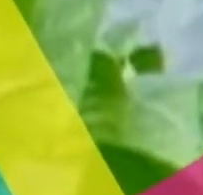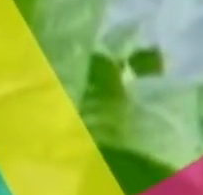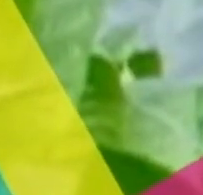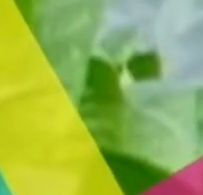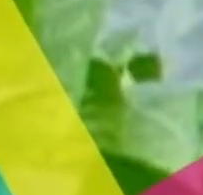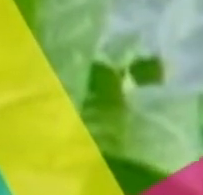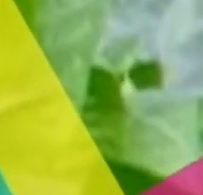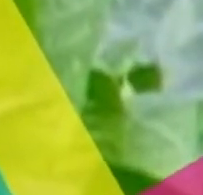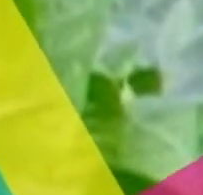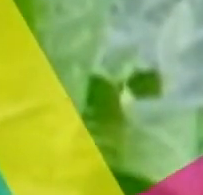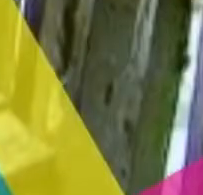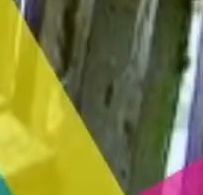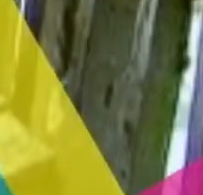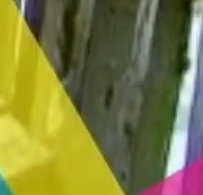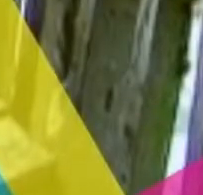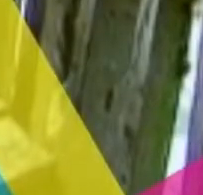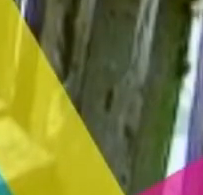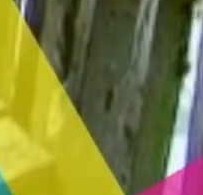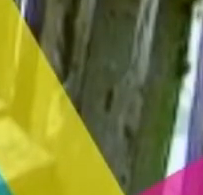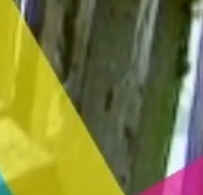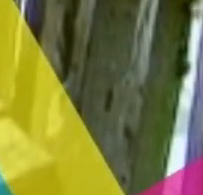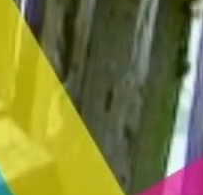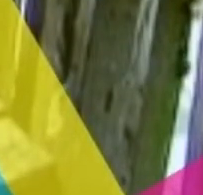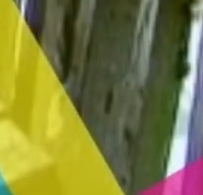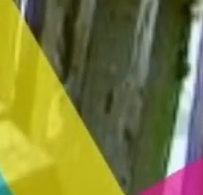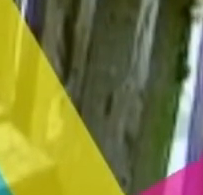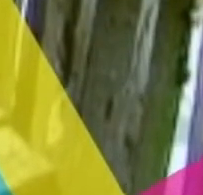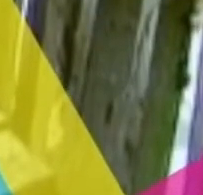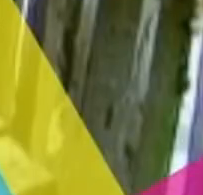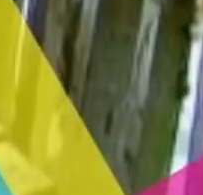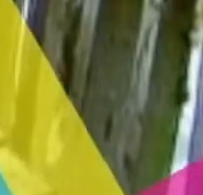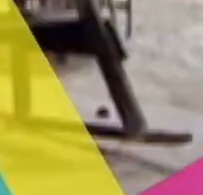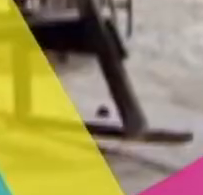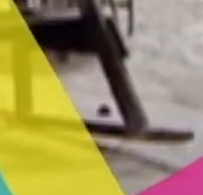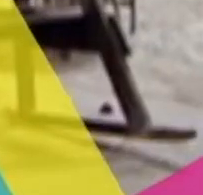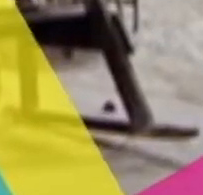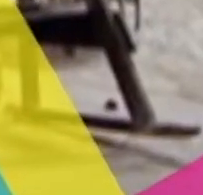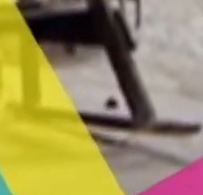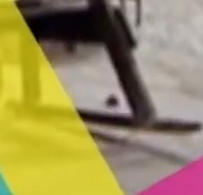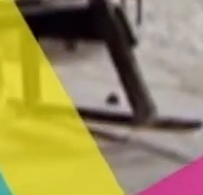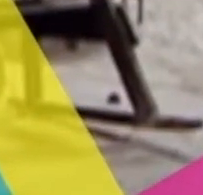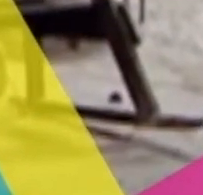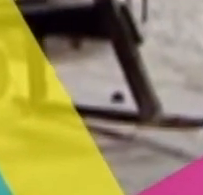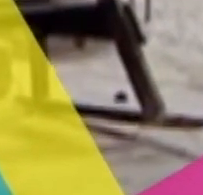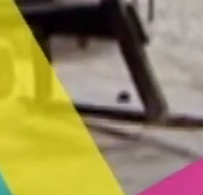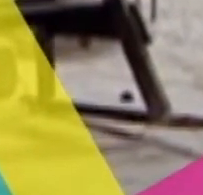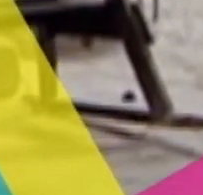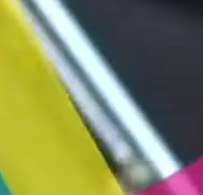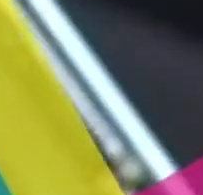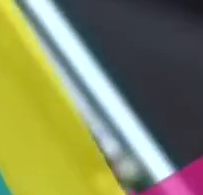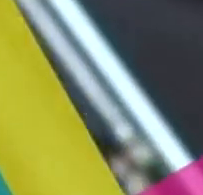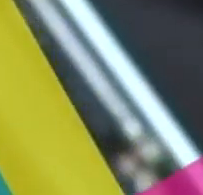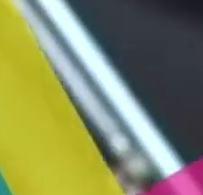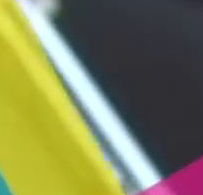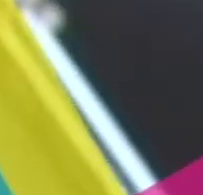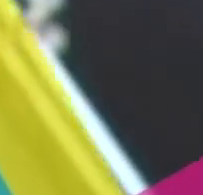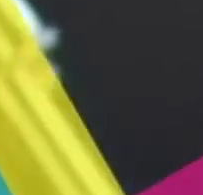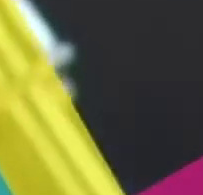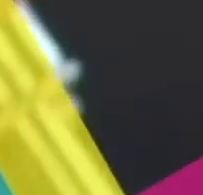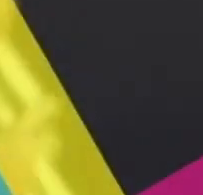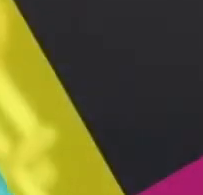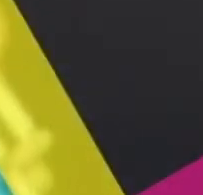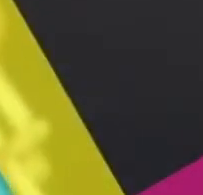oficios únicos. El trabajo. Un arte cotidiano desde la experiencia de maestros, aprendices